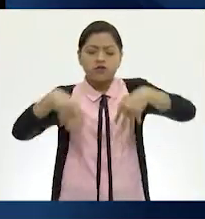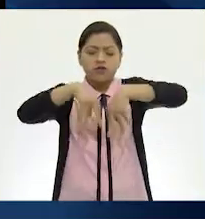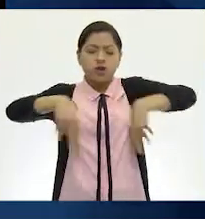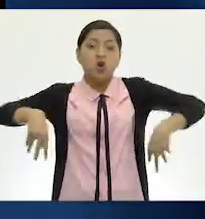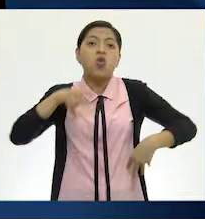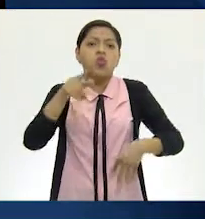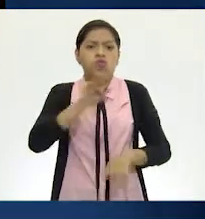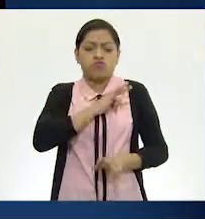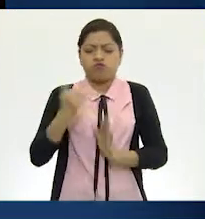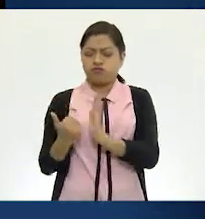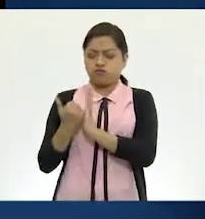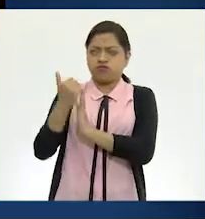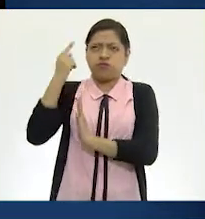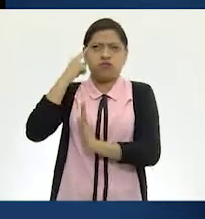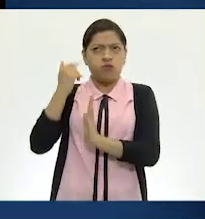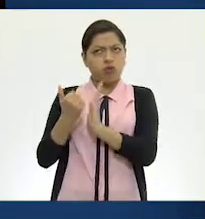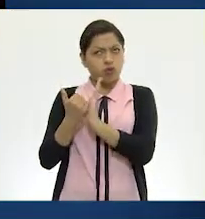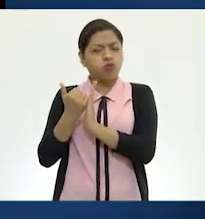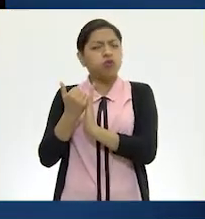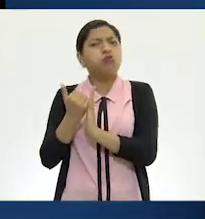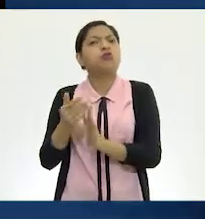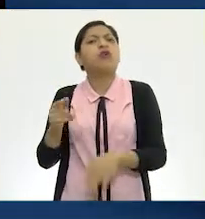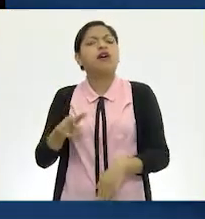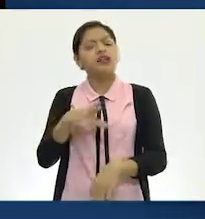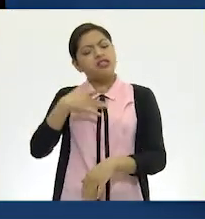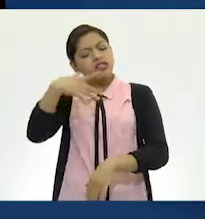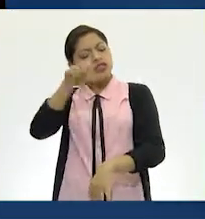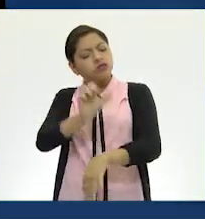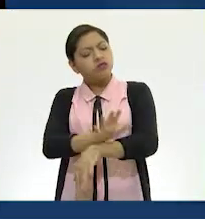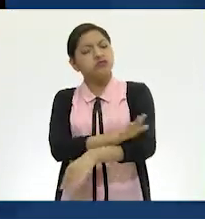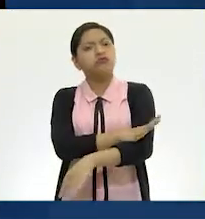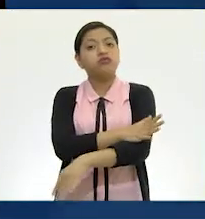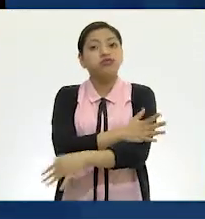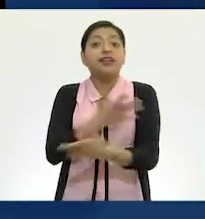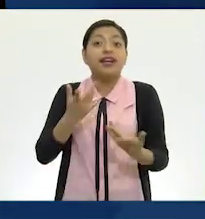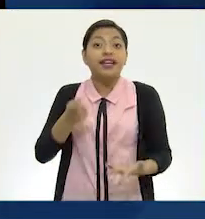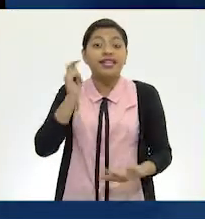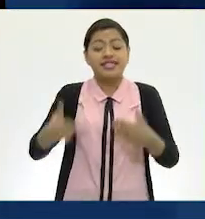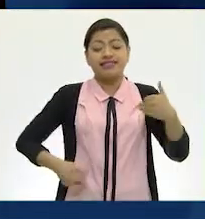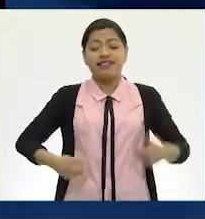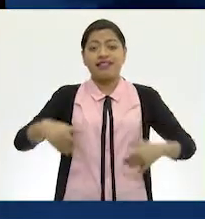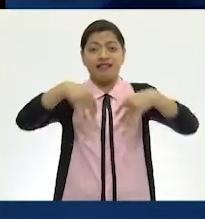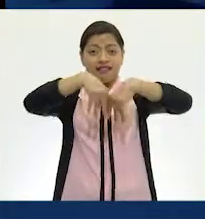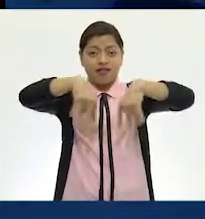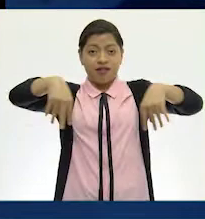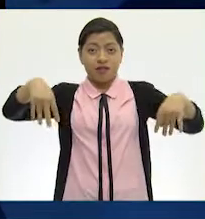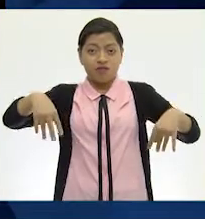desarrollo intelectual y sensible. Así el teatro no sea como